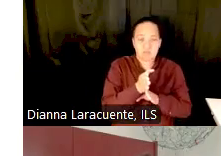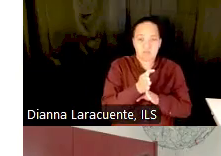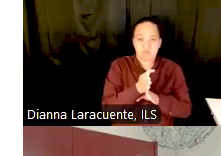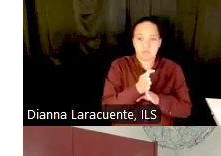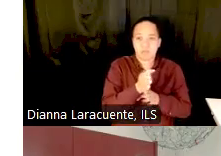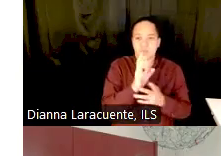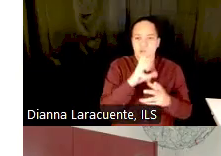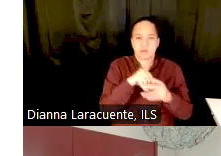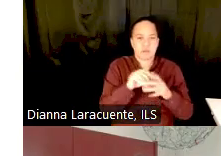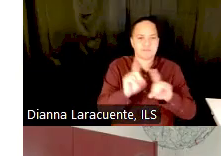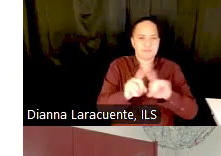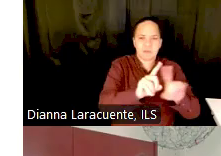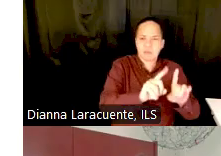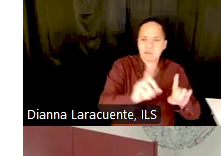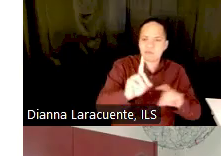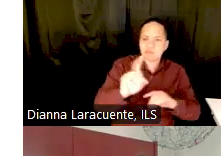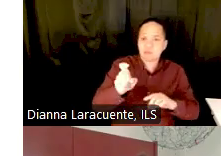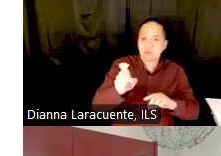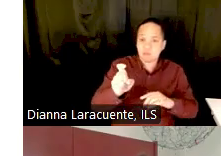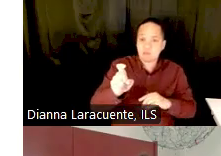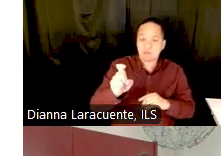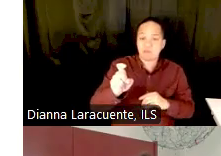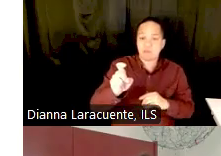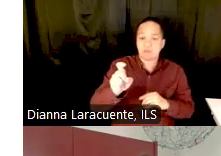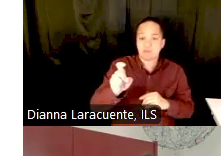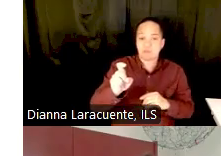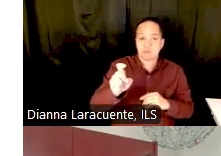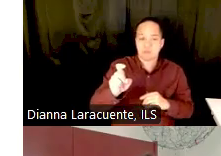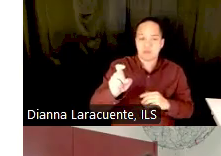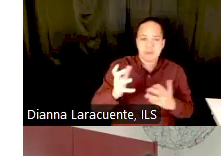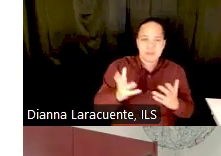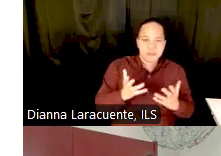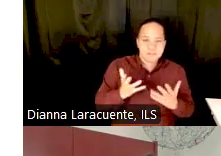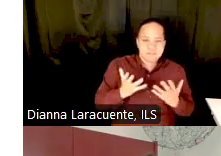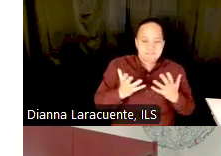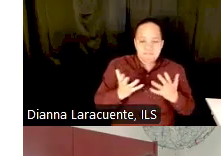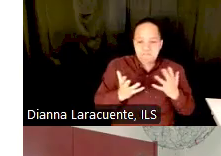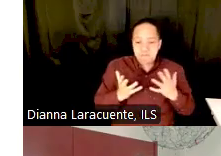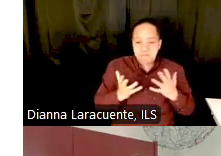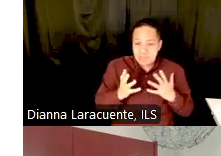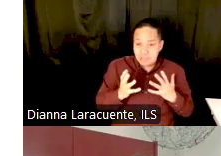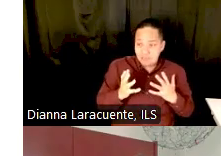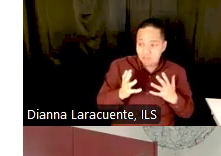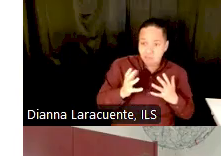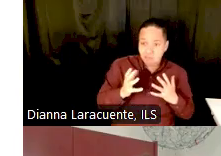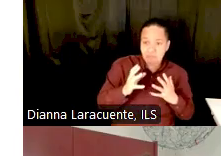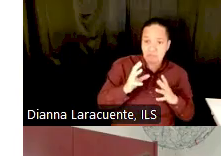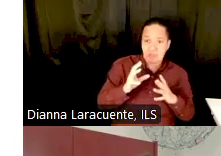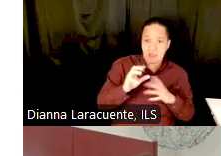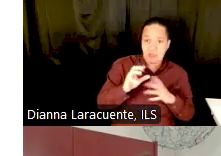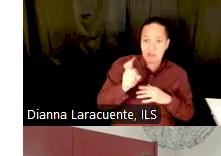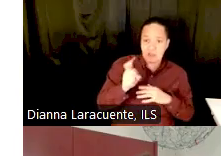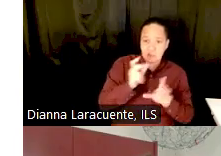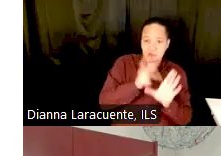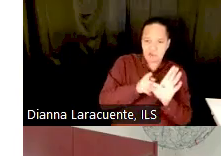se incluyen diferentes diagnósticos, puede dar la sensación de que las condiciones psiquiátricas que vemos en una